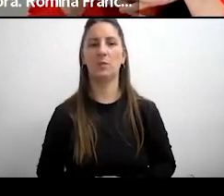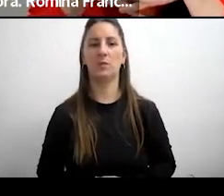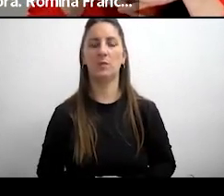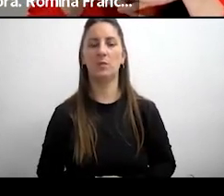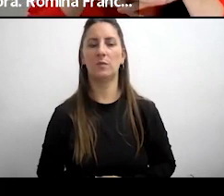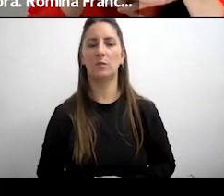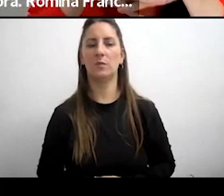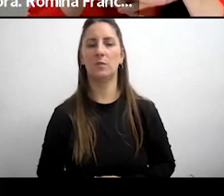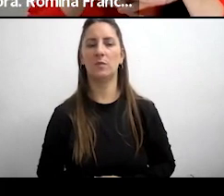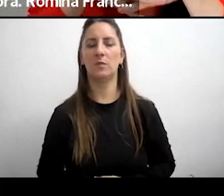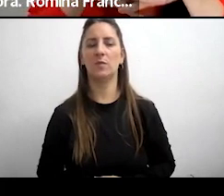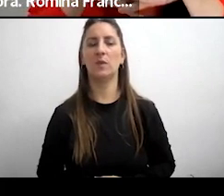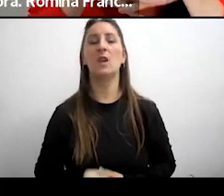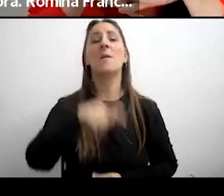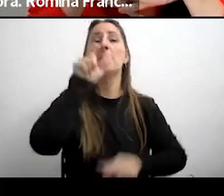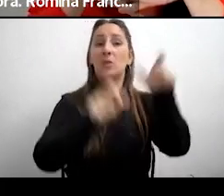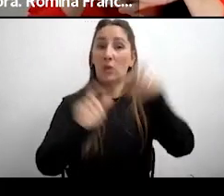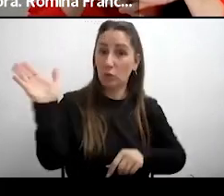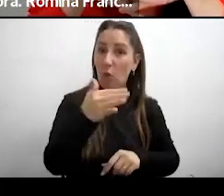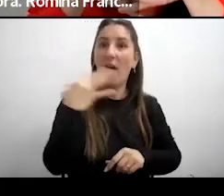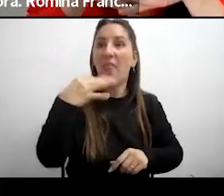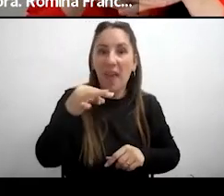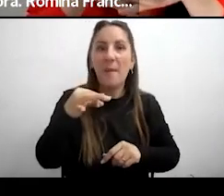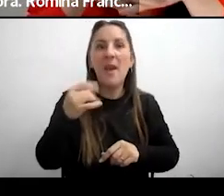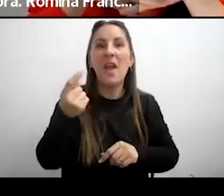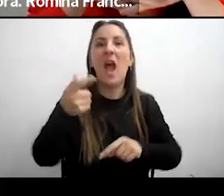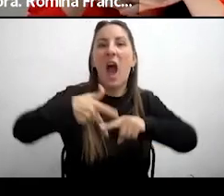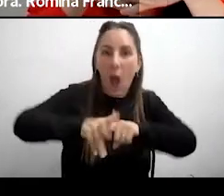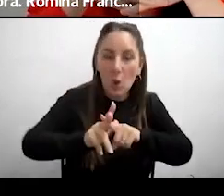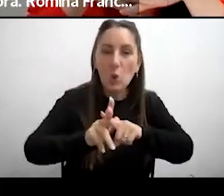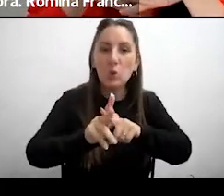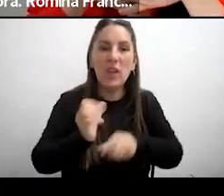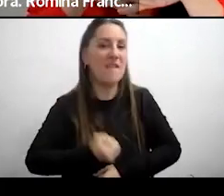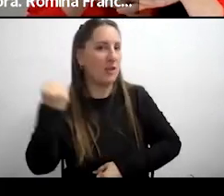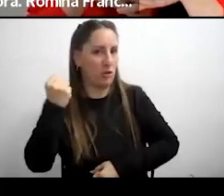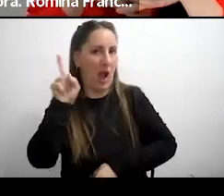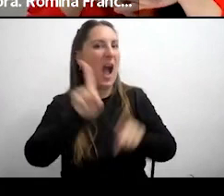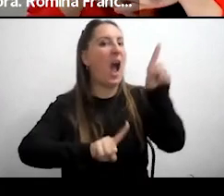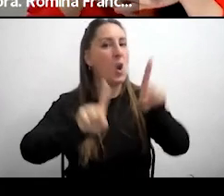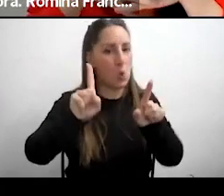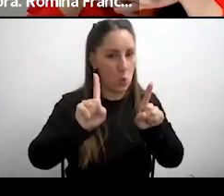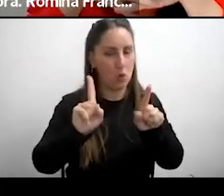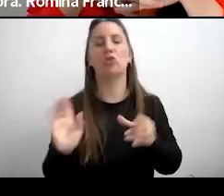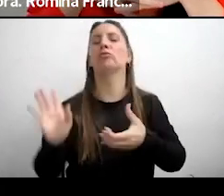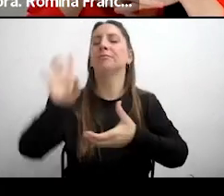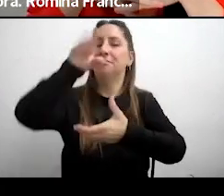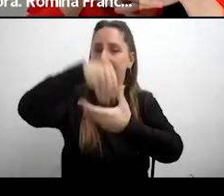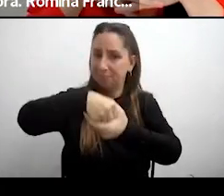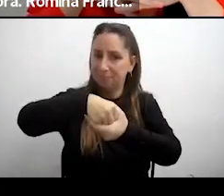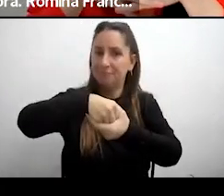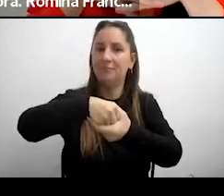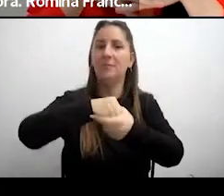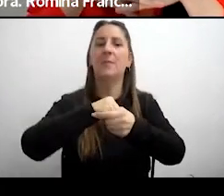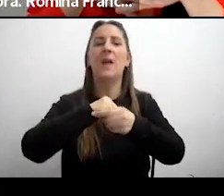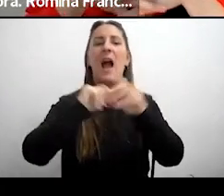situados en que, bueno, no todos los sujetos tienen que aplicarlos, son sujetos específicos, dentro de los cuales encontramos los